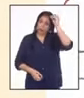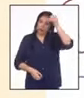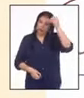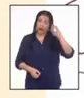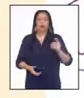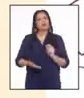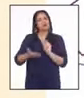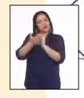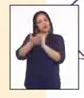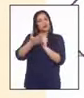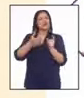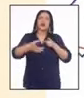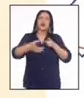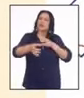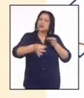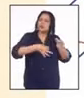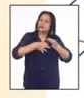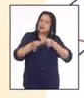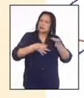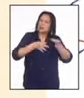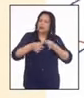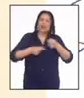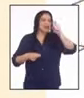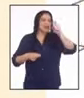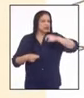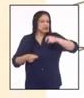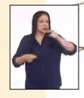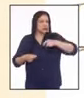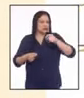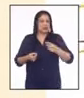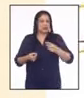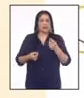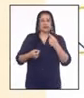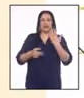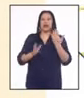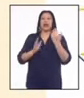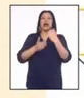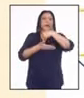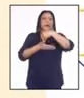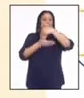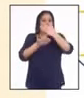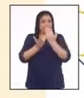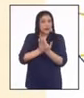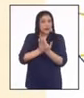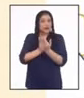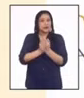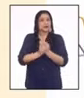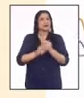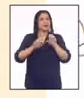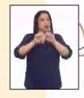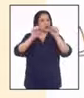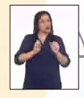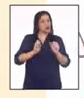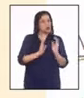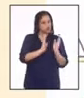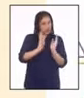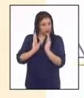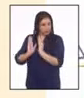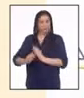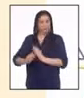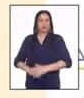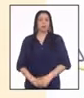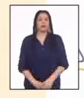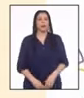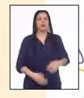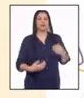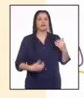texto argumentativo y debe tener en cuenta las partes de su estructura.